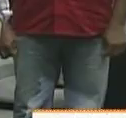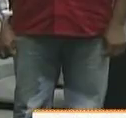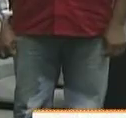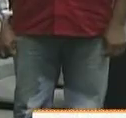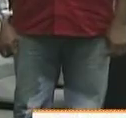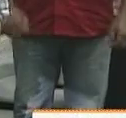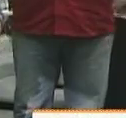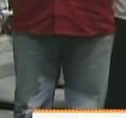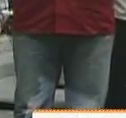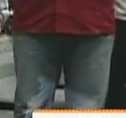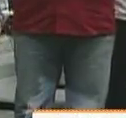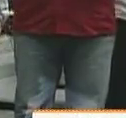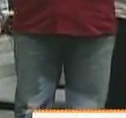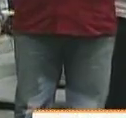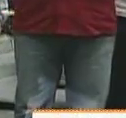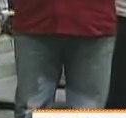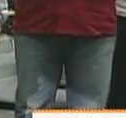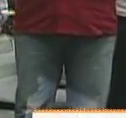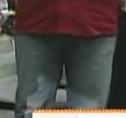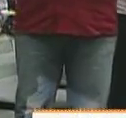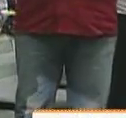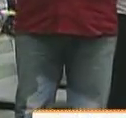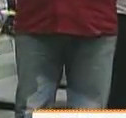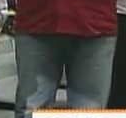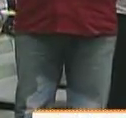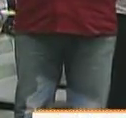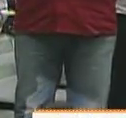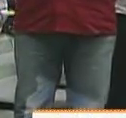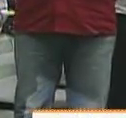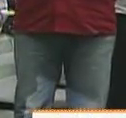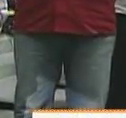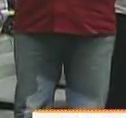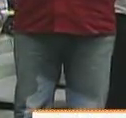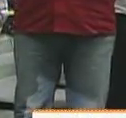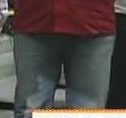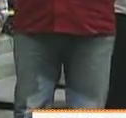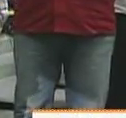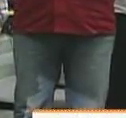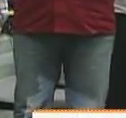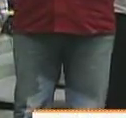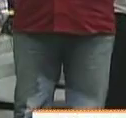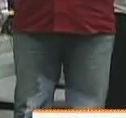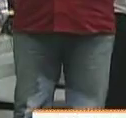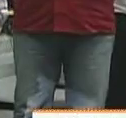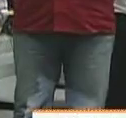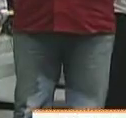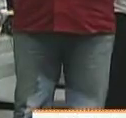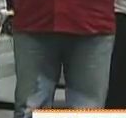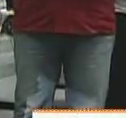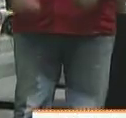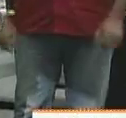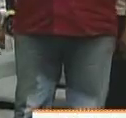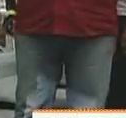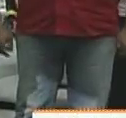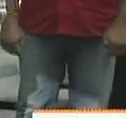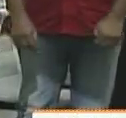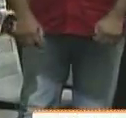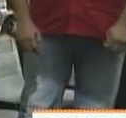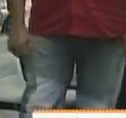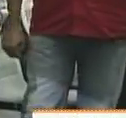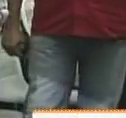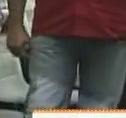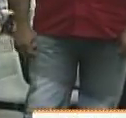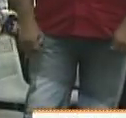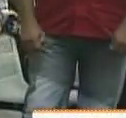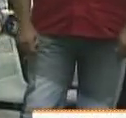La resolución de las elecciones del domingo ya está establecida. El pueblo se